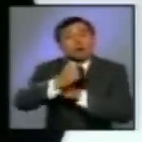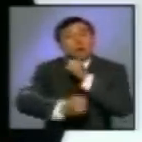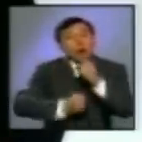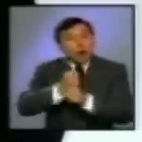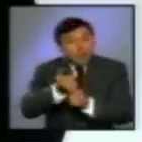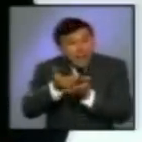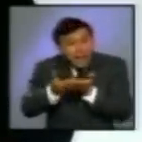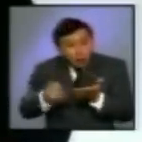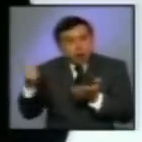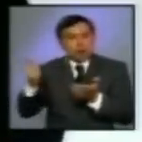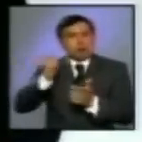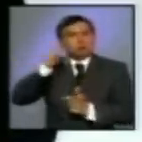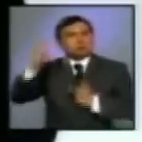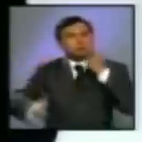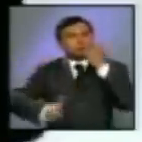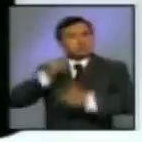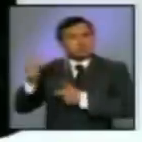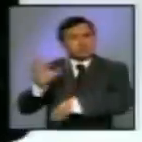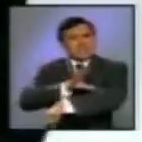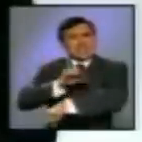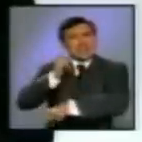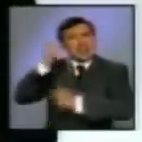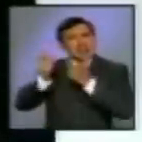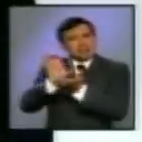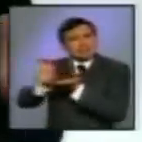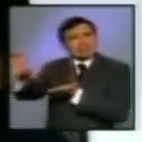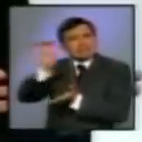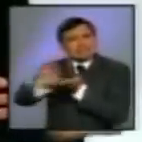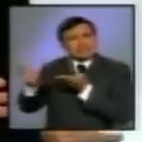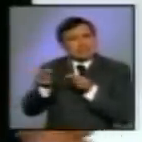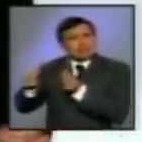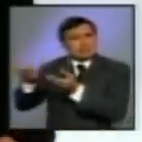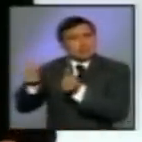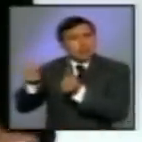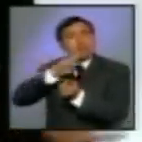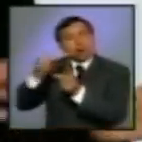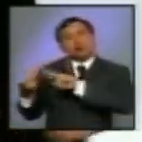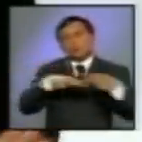hoy destina a subsidiar la electricidad. Y un tema muy rápido que tocó el candidato